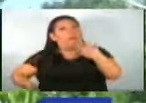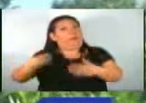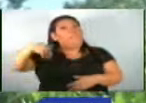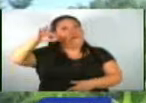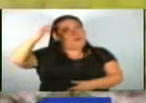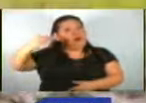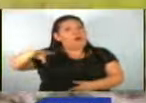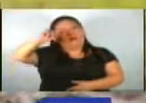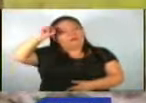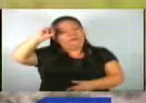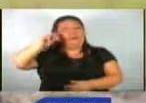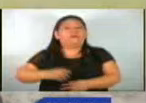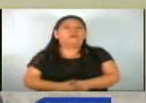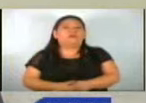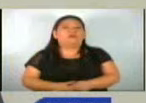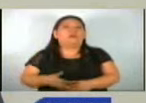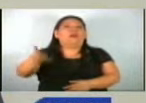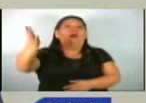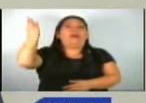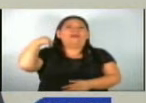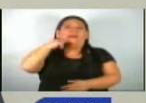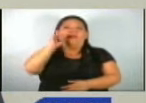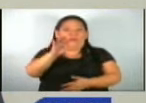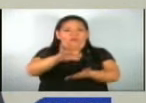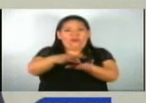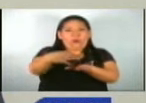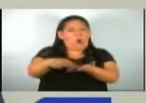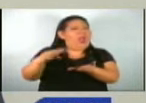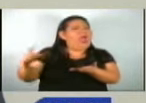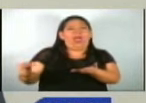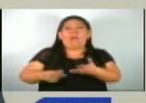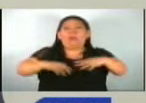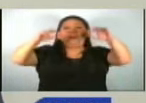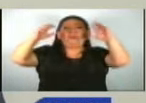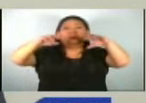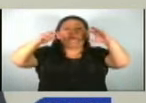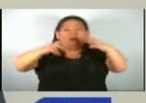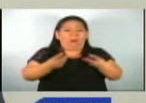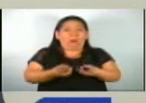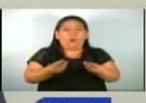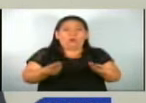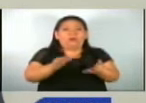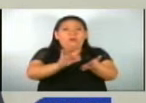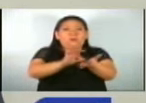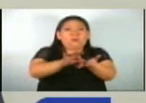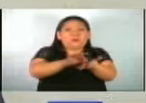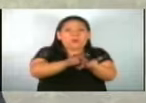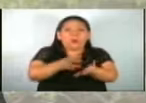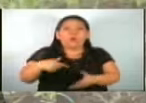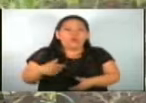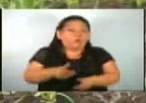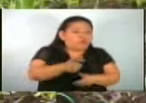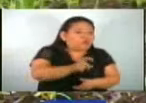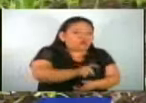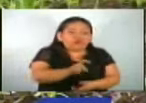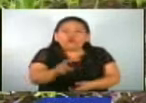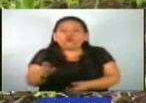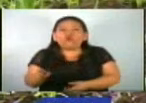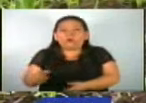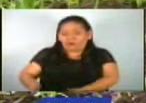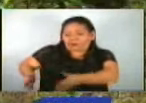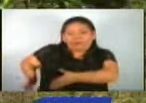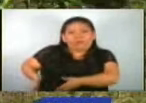de producción. Ya decíamos, el frijol es sensible al hongo, el hongo se combate con fungicidas, tenés preparado fungicidas,